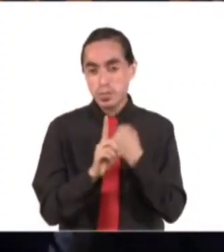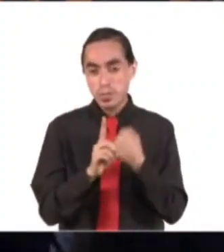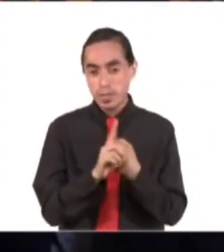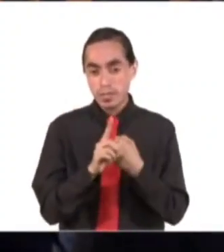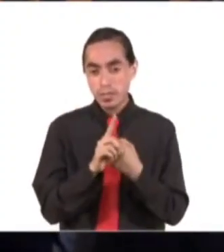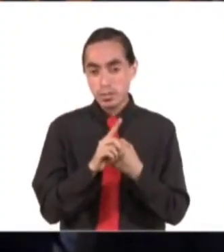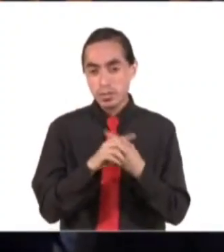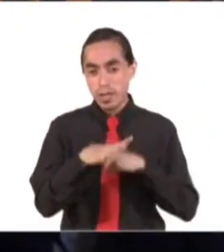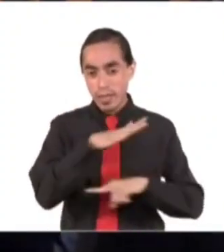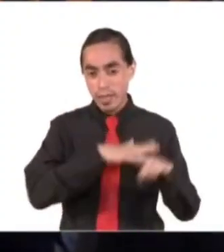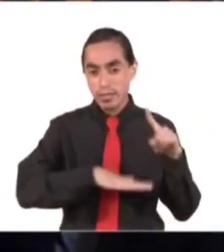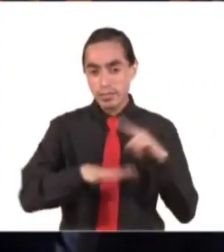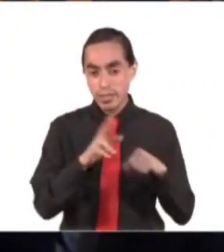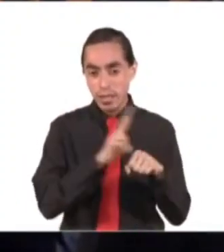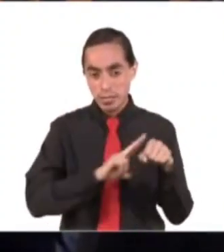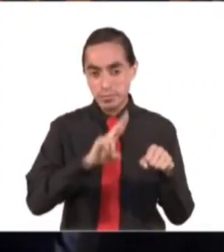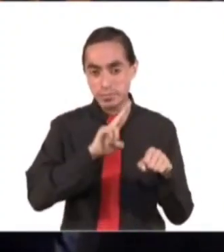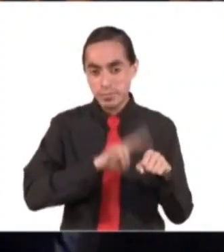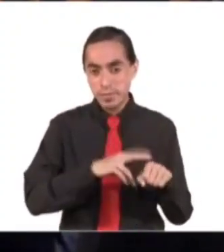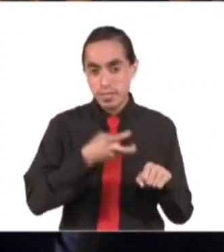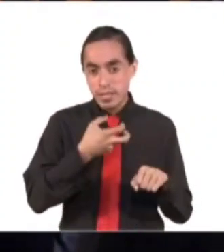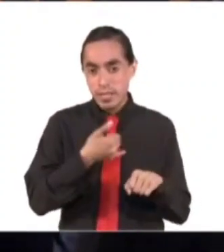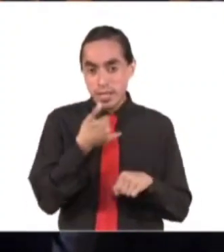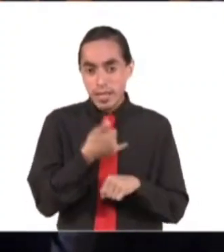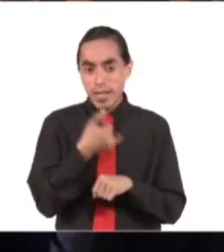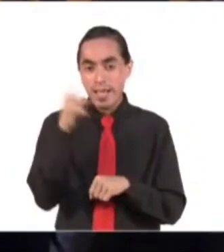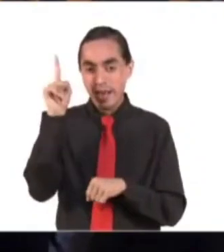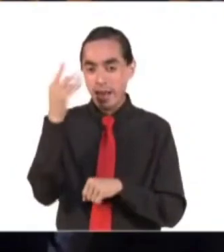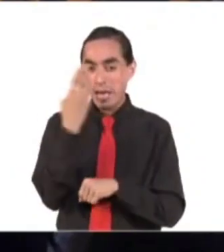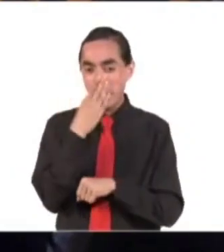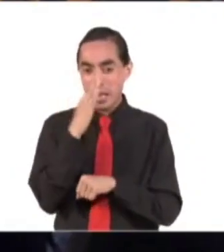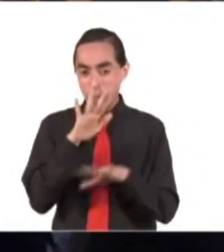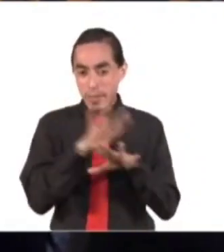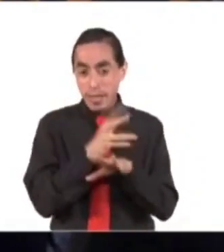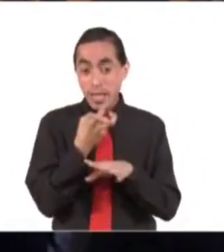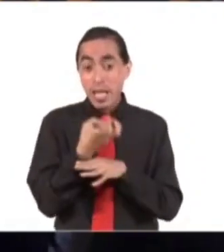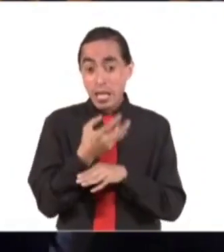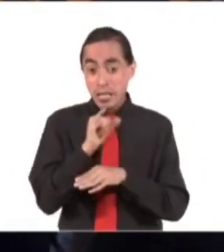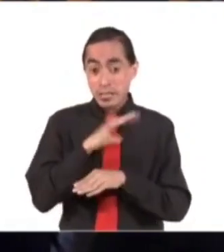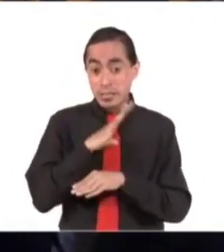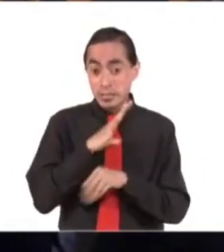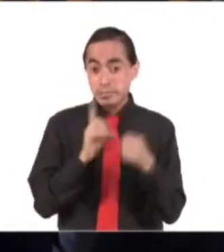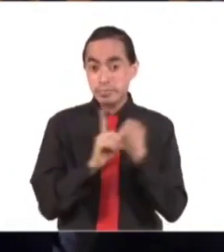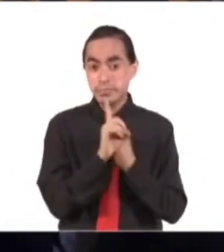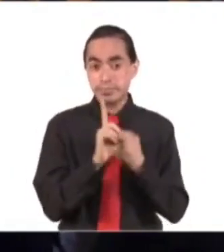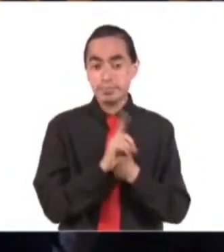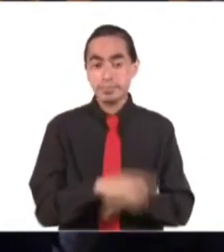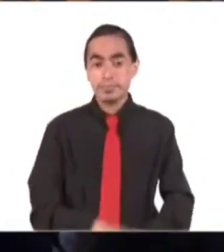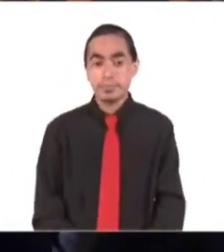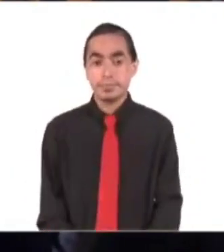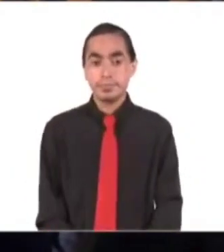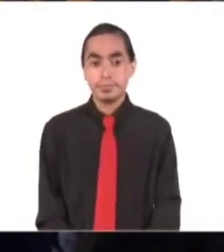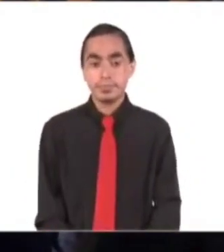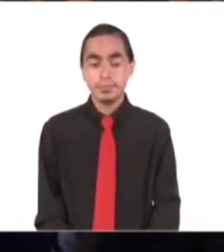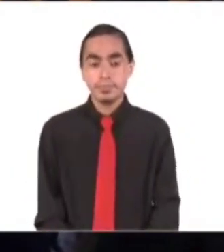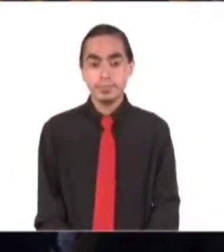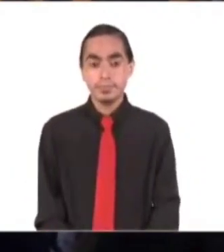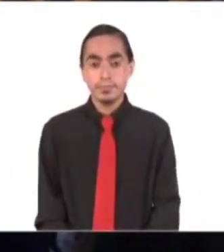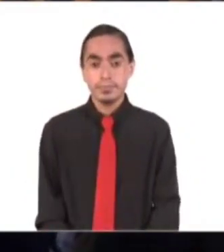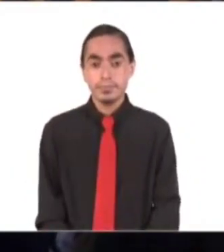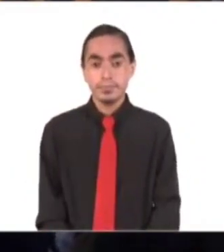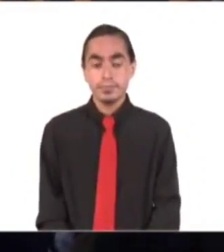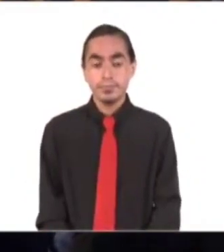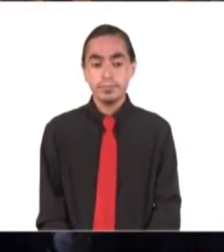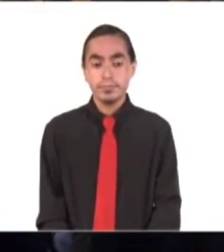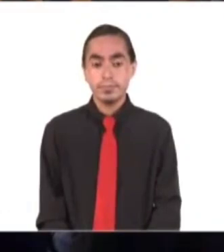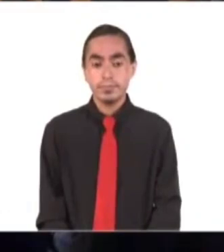atmósfera y el cambio climático que nos va a afectar, nos está afectando ya a todos. Gracias.